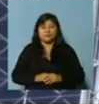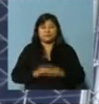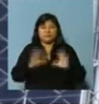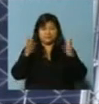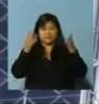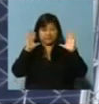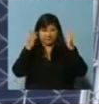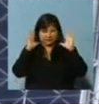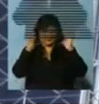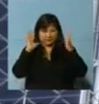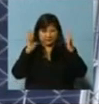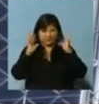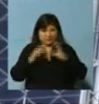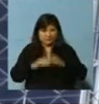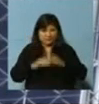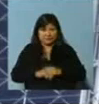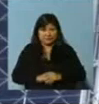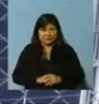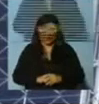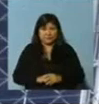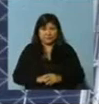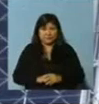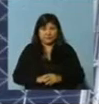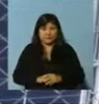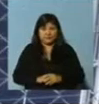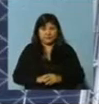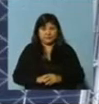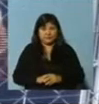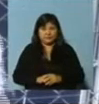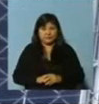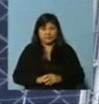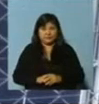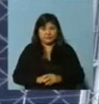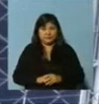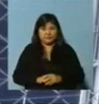Ahora vamos con Victoria.